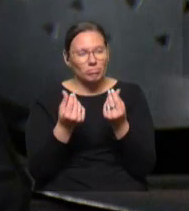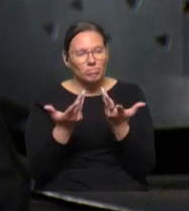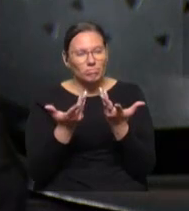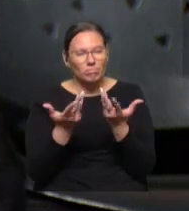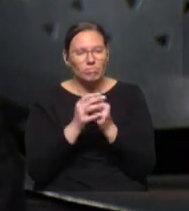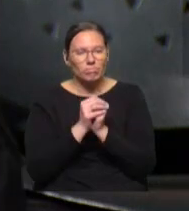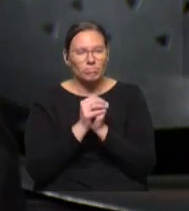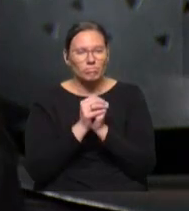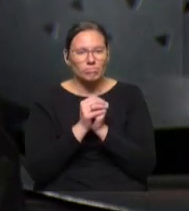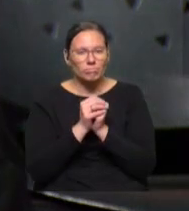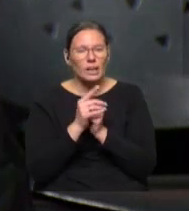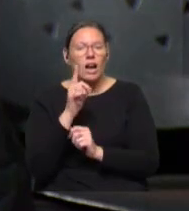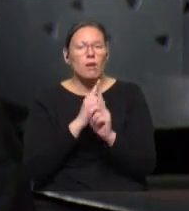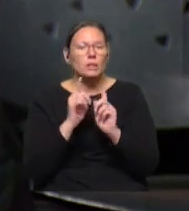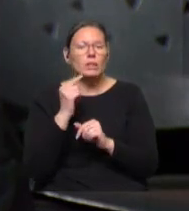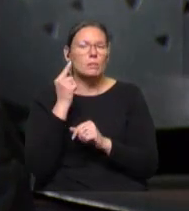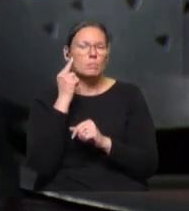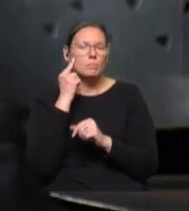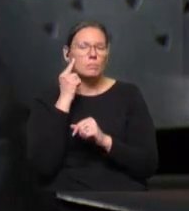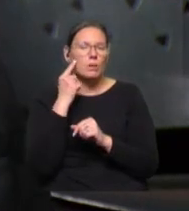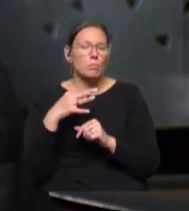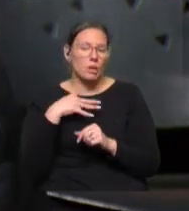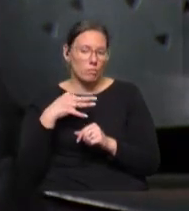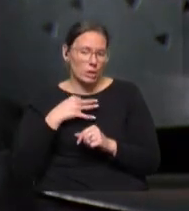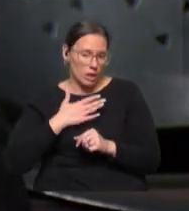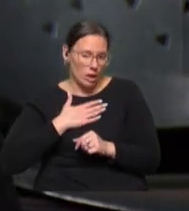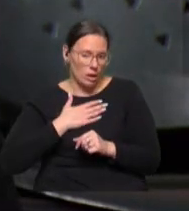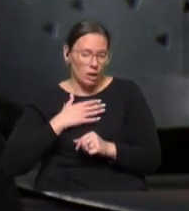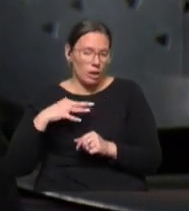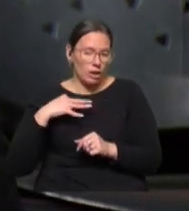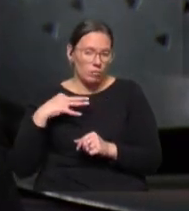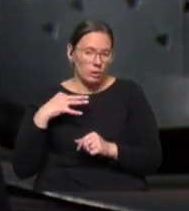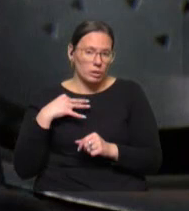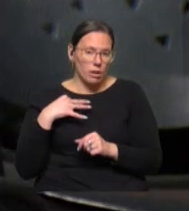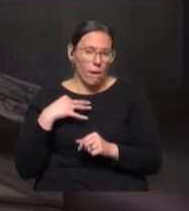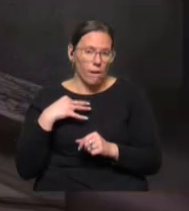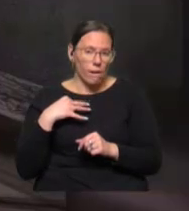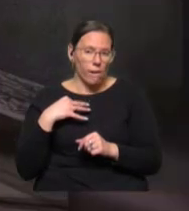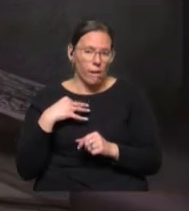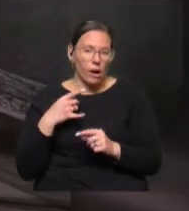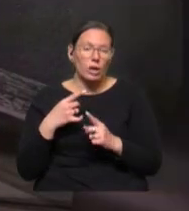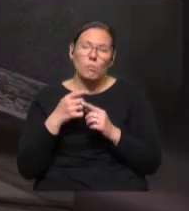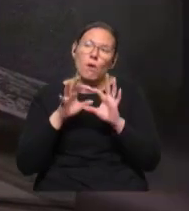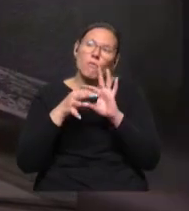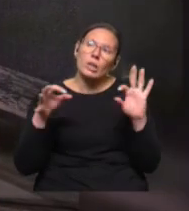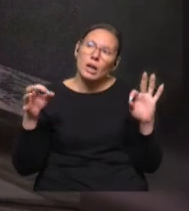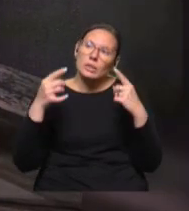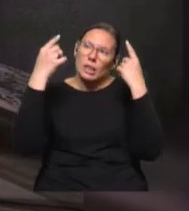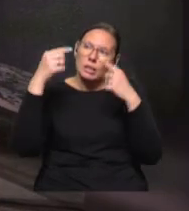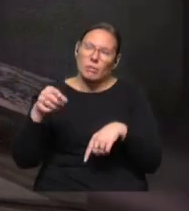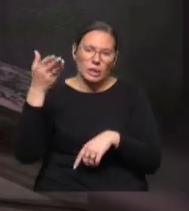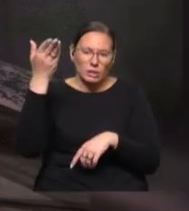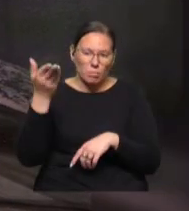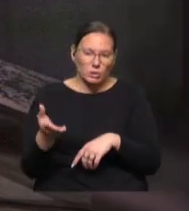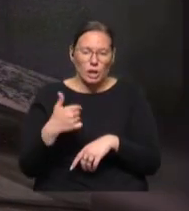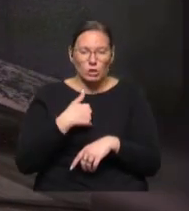bueno, a veces me pasaba mucho de que en mi vida personal se me venían como distintas frases de distintos personajes, no